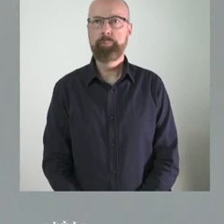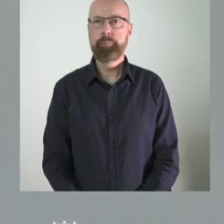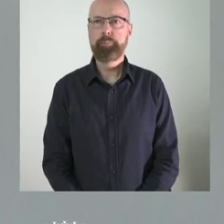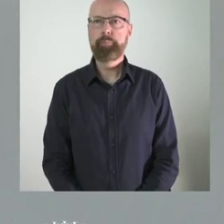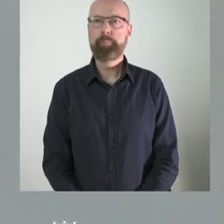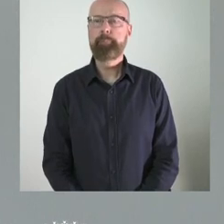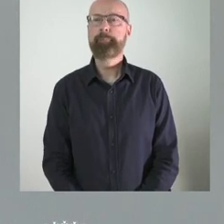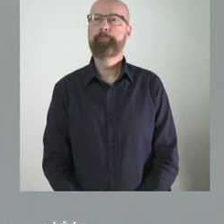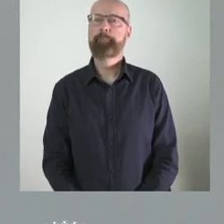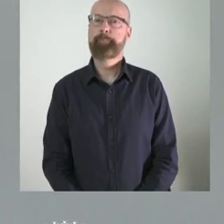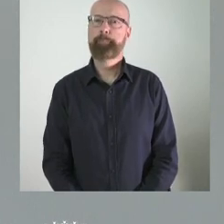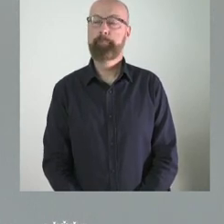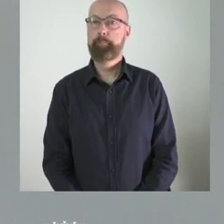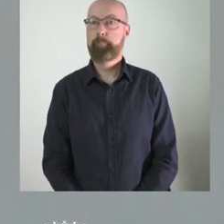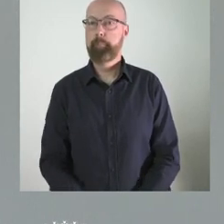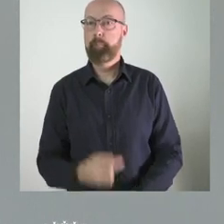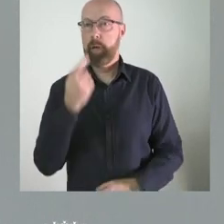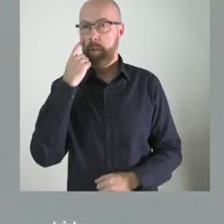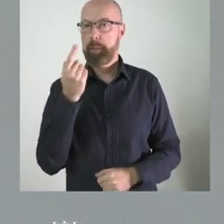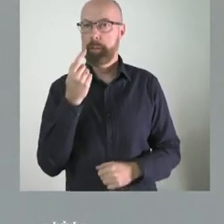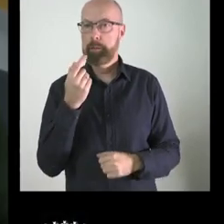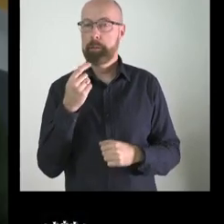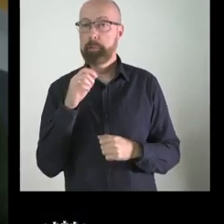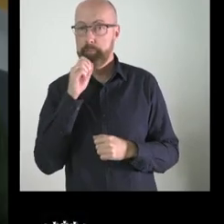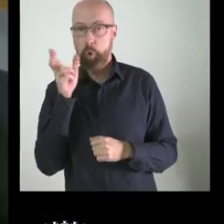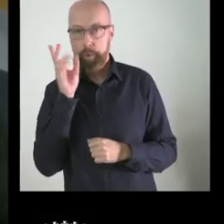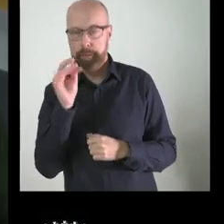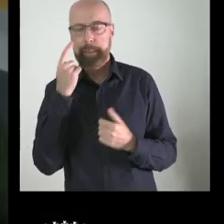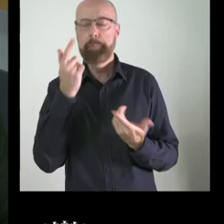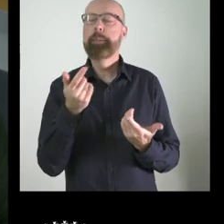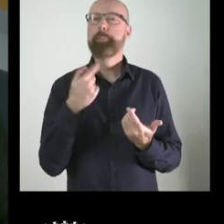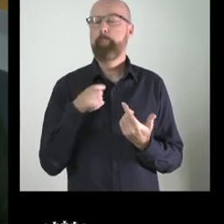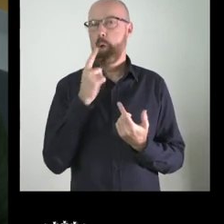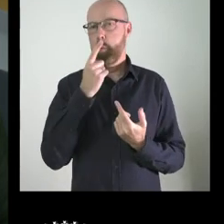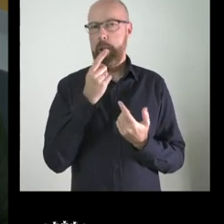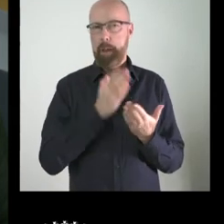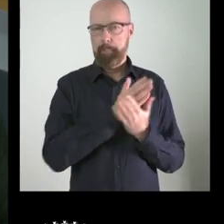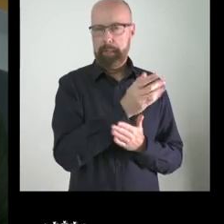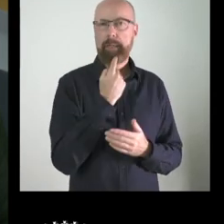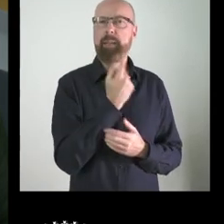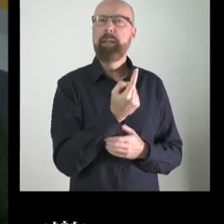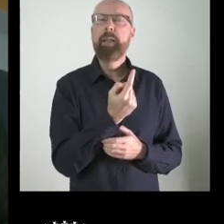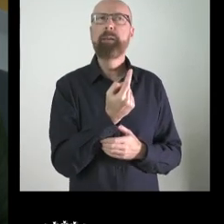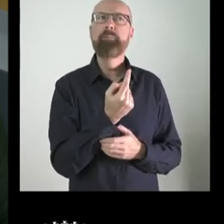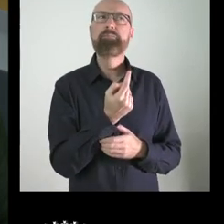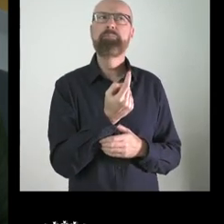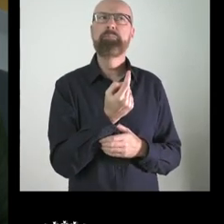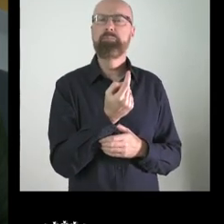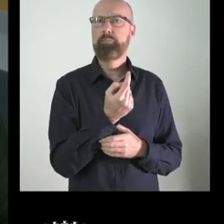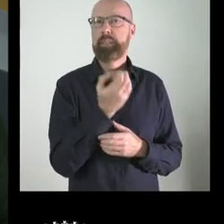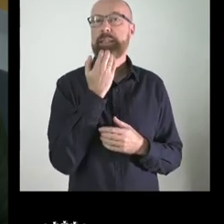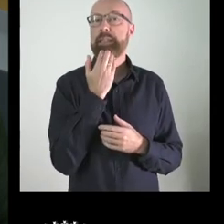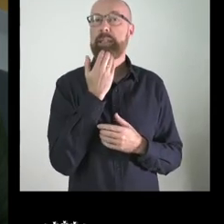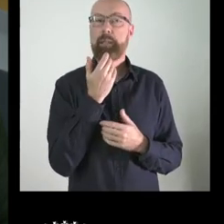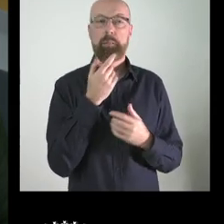por un lado creo que no se ha activado por un lado está ha dicho que todo lo que sea que no incremente